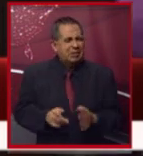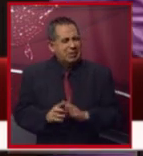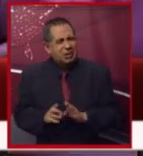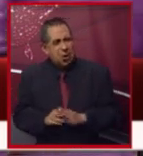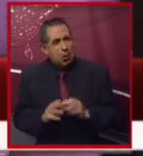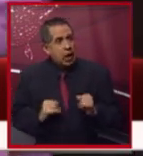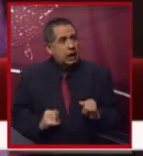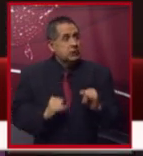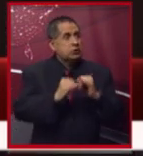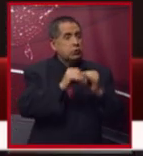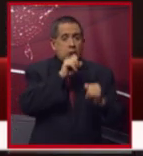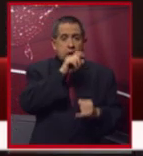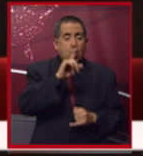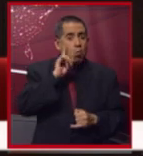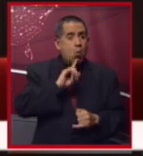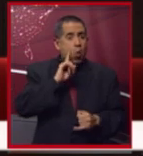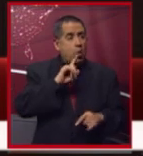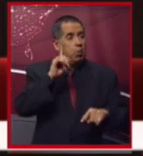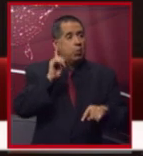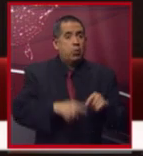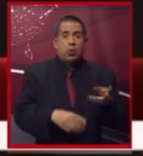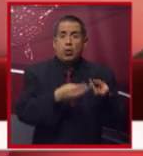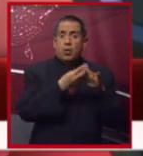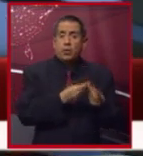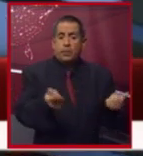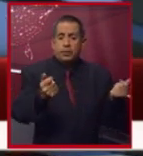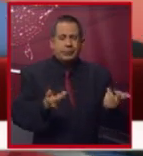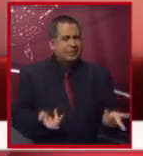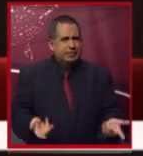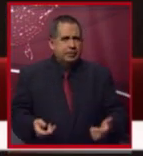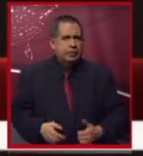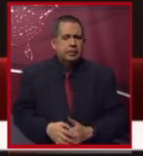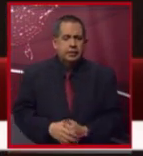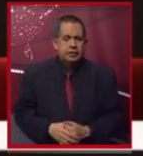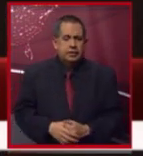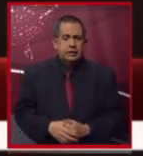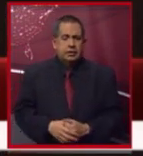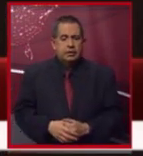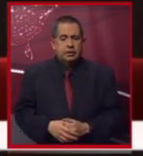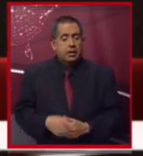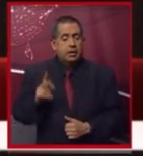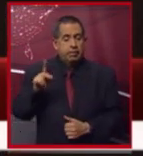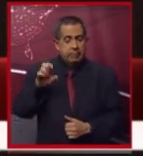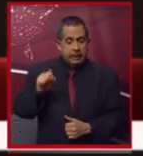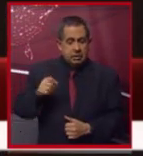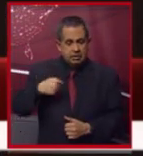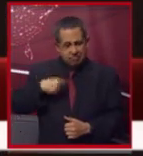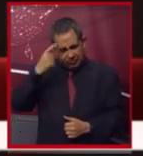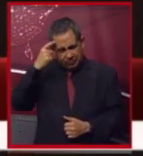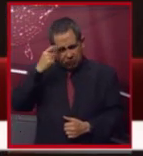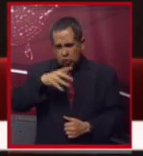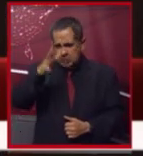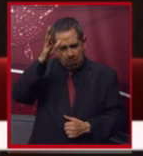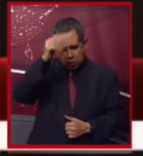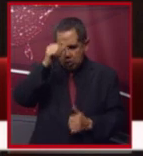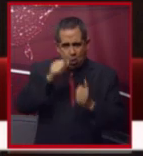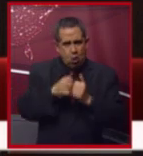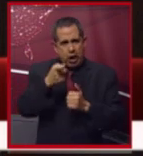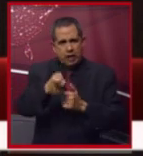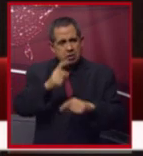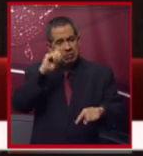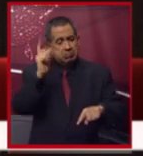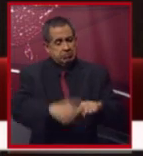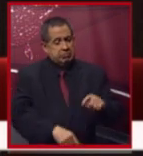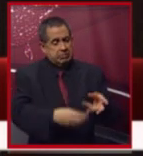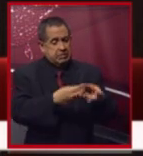Extinguir el Instituto Jalisciense de la Mujer. El Encuentro Social está en contra del decreto que abrogó